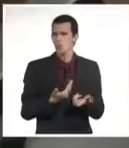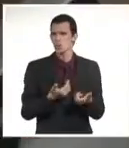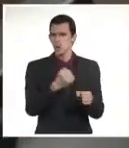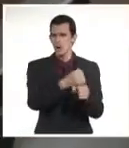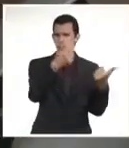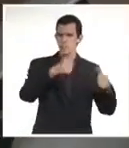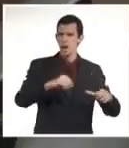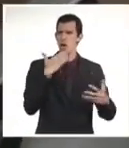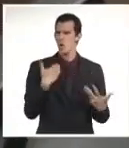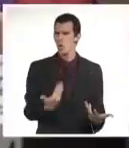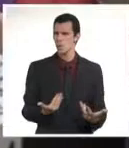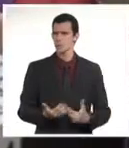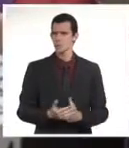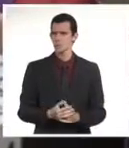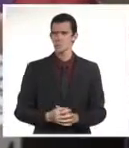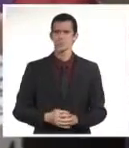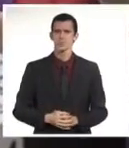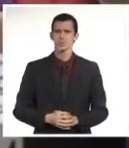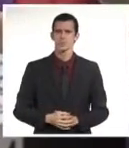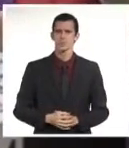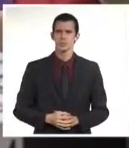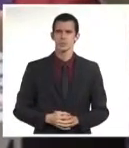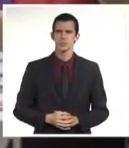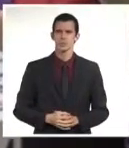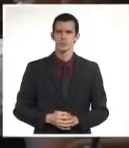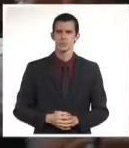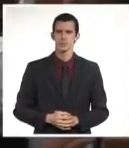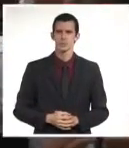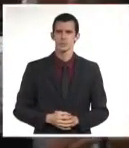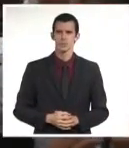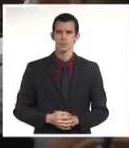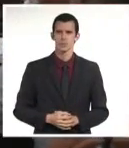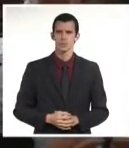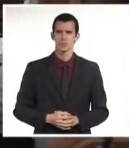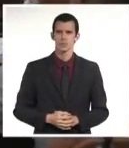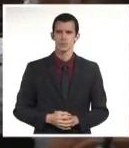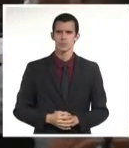en estos momentos, uno de los de mayor índice de presencia en mujeres del mundo.